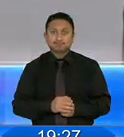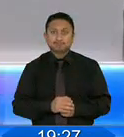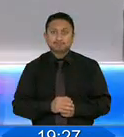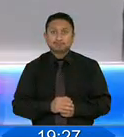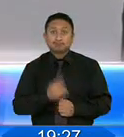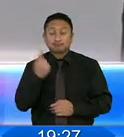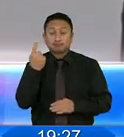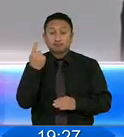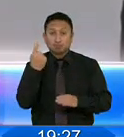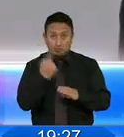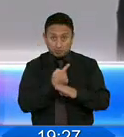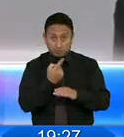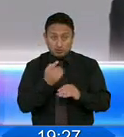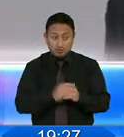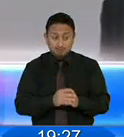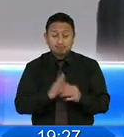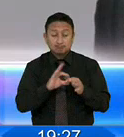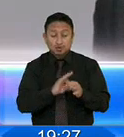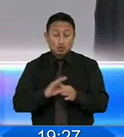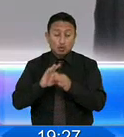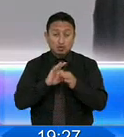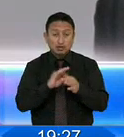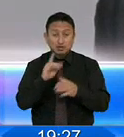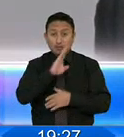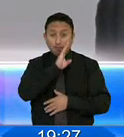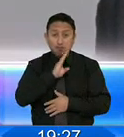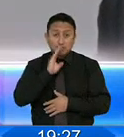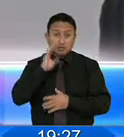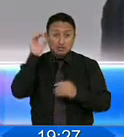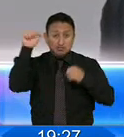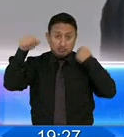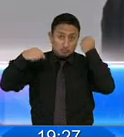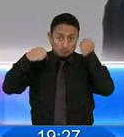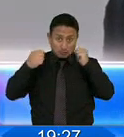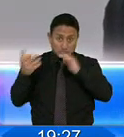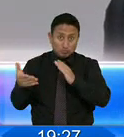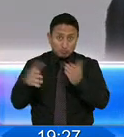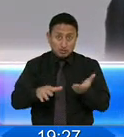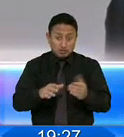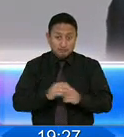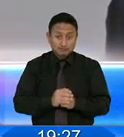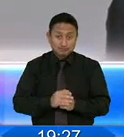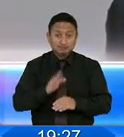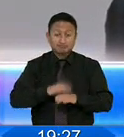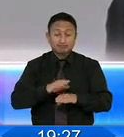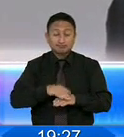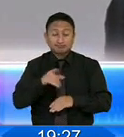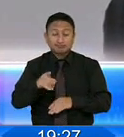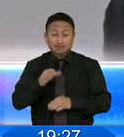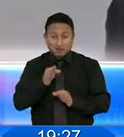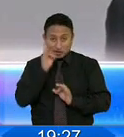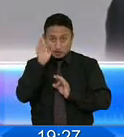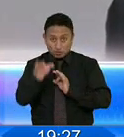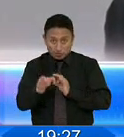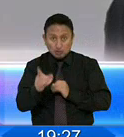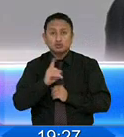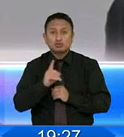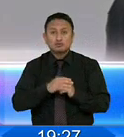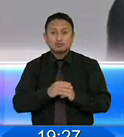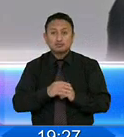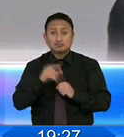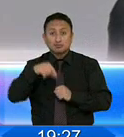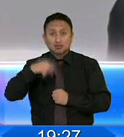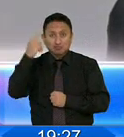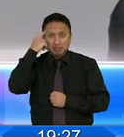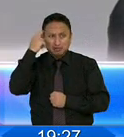lugar la vida de compañeros de los bares y discotecas cuando no se han muerto por la enfermedad, se han muerto por sus pensamientos